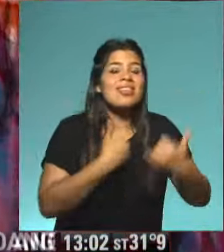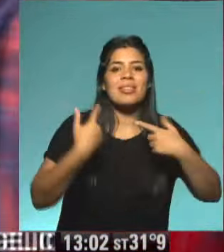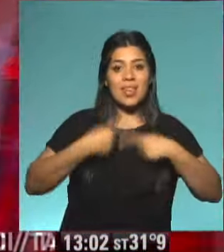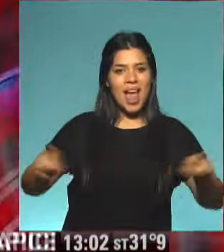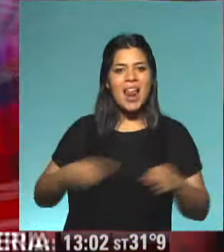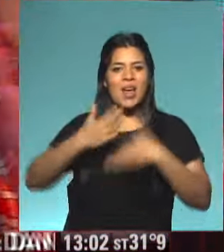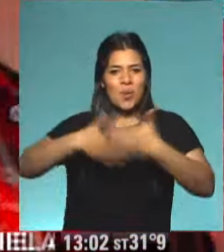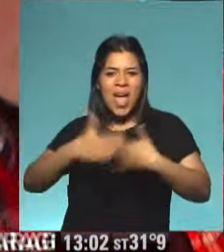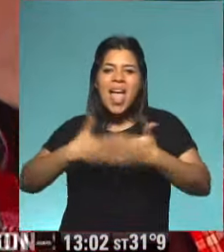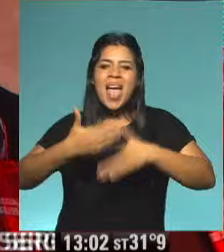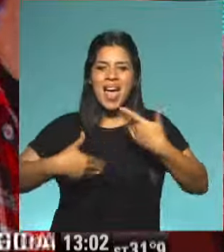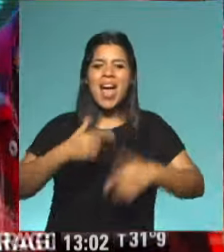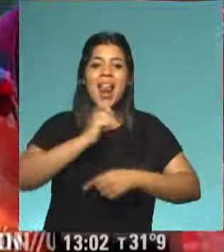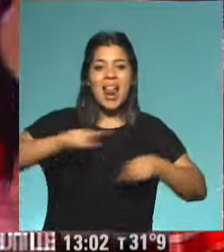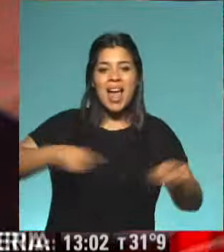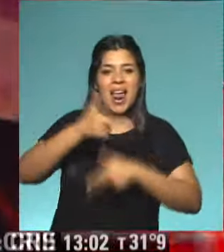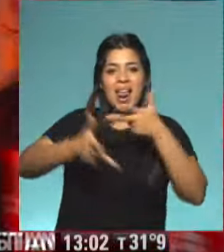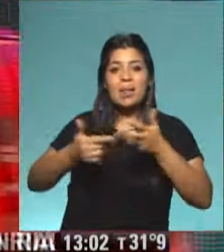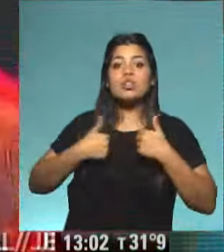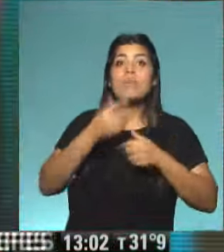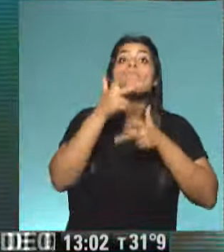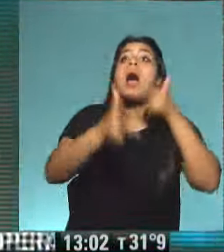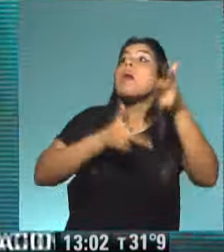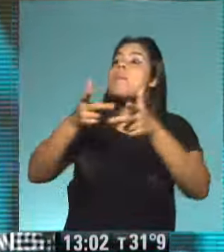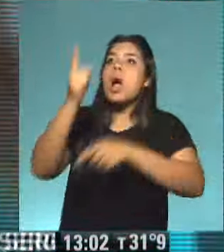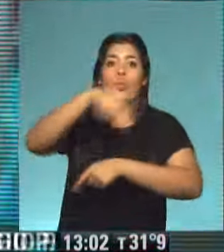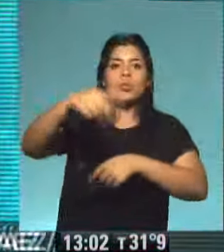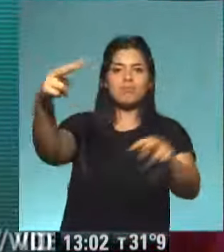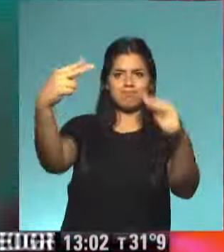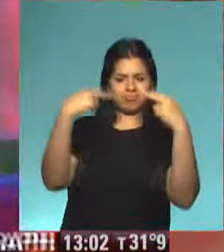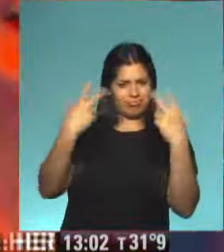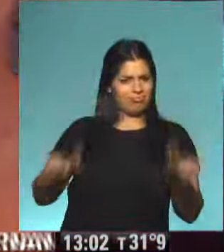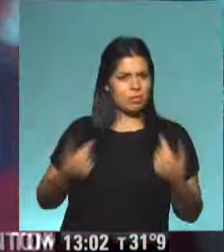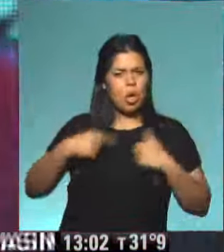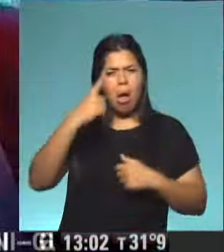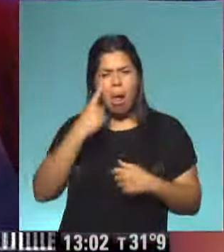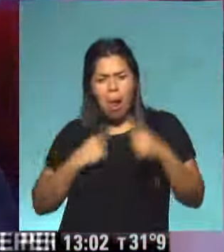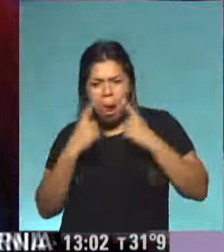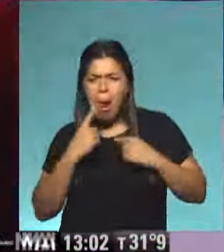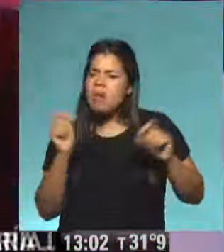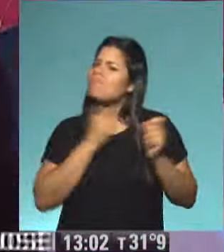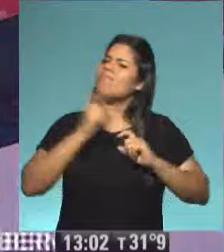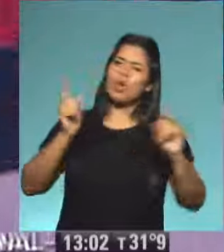cantar, que me escuchen cuando hablo y que no me hagan llorar.